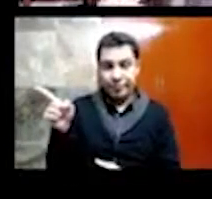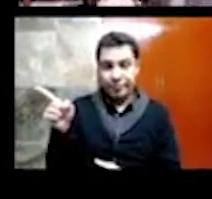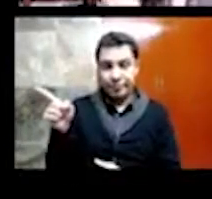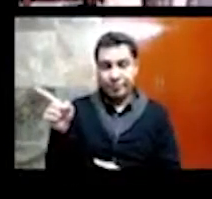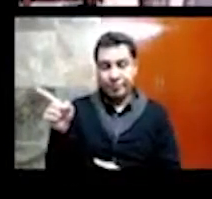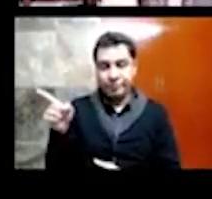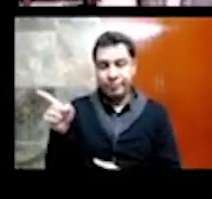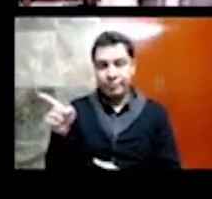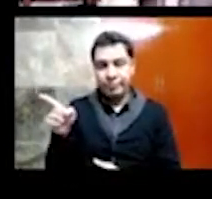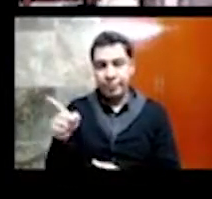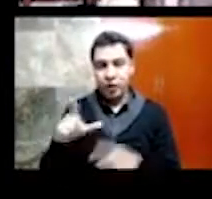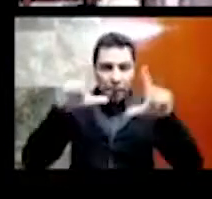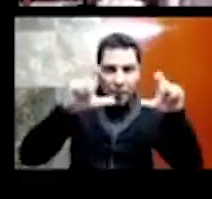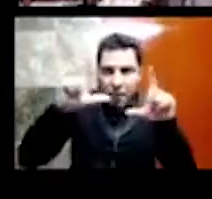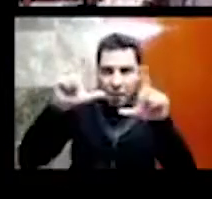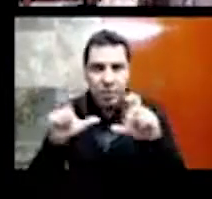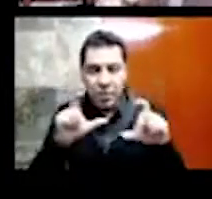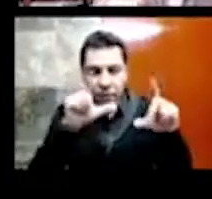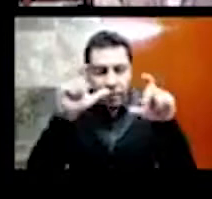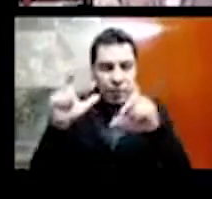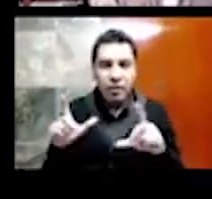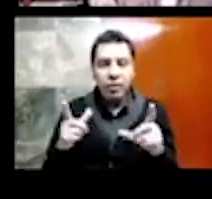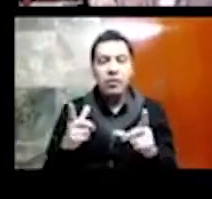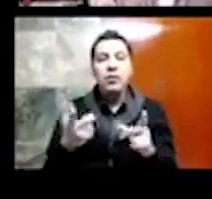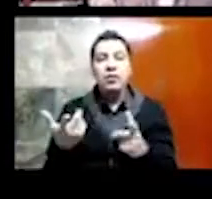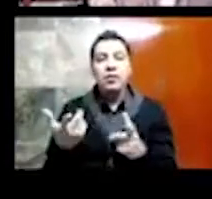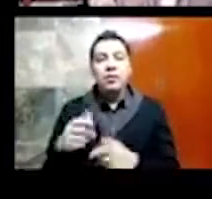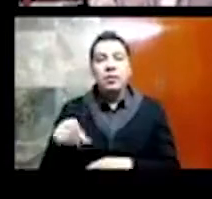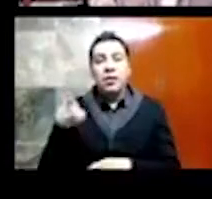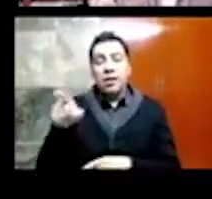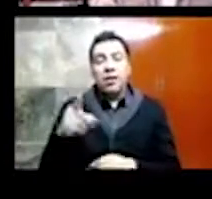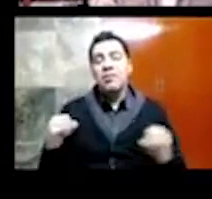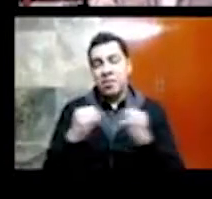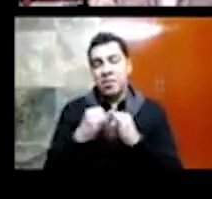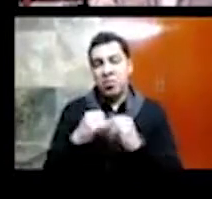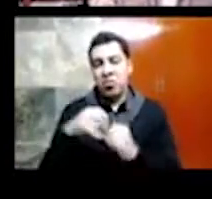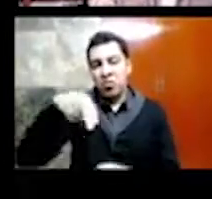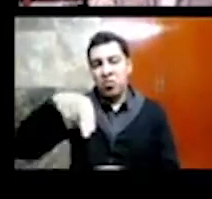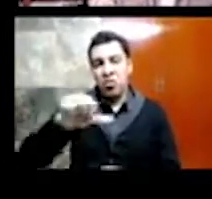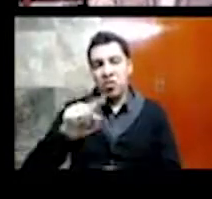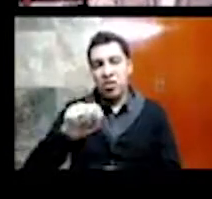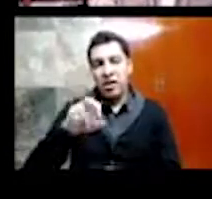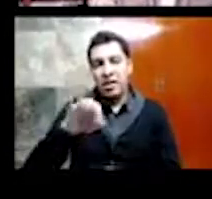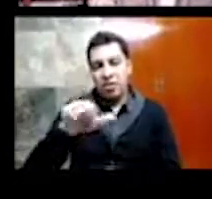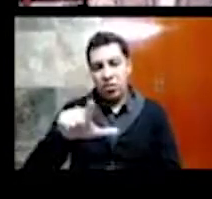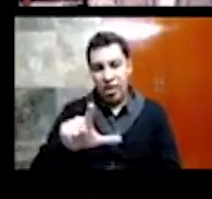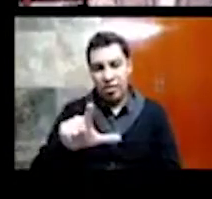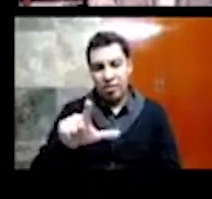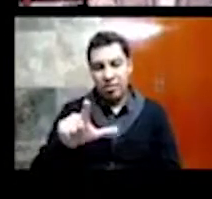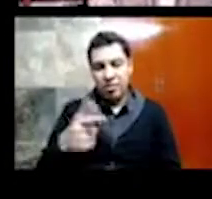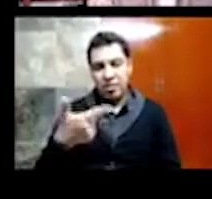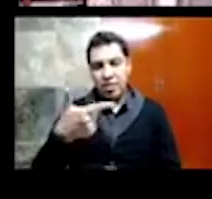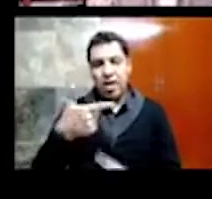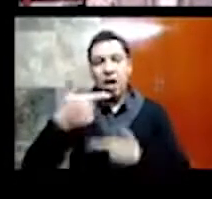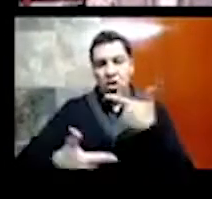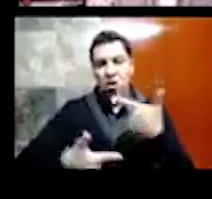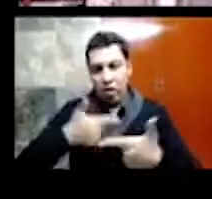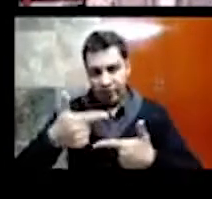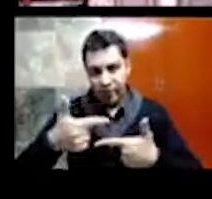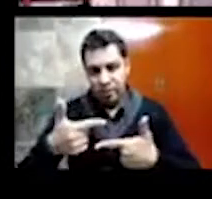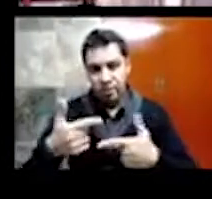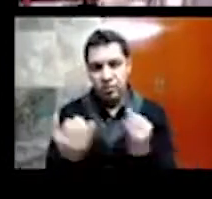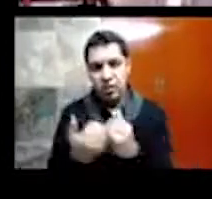y las estructuras que todavía existían allí, y el mercado